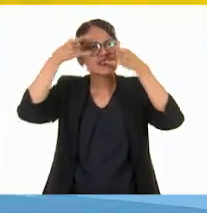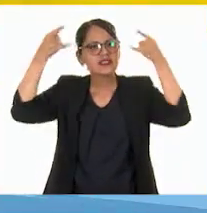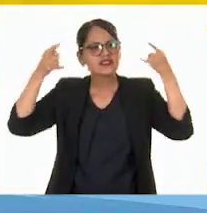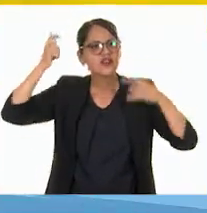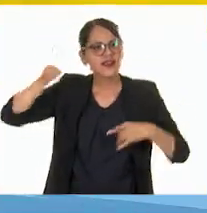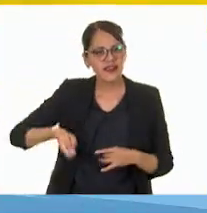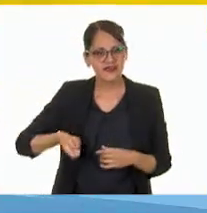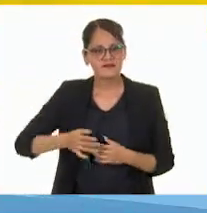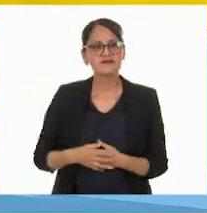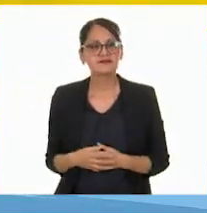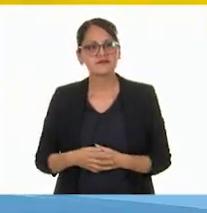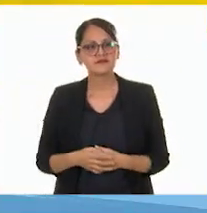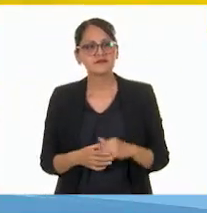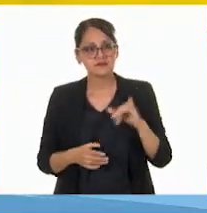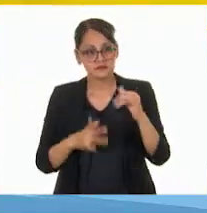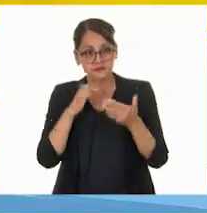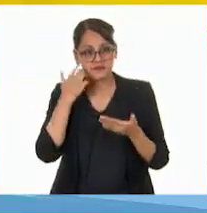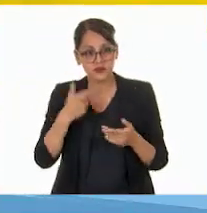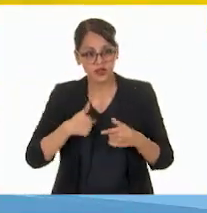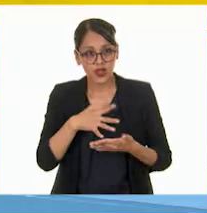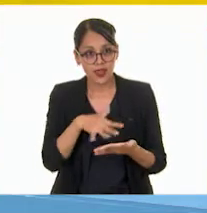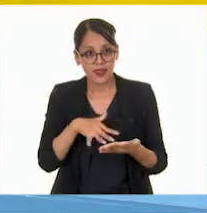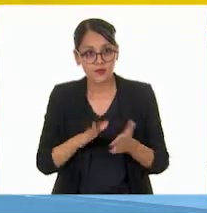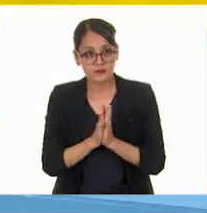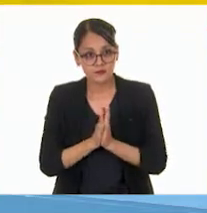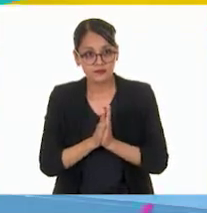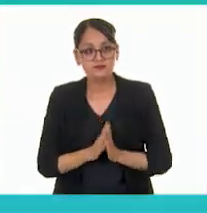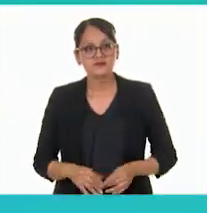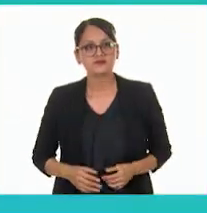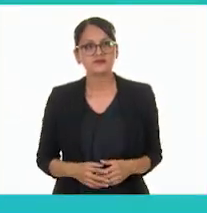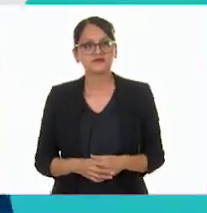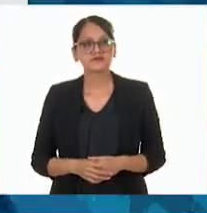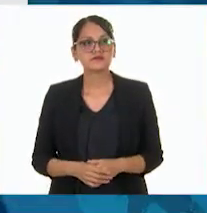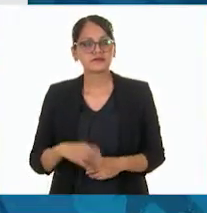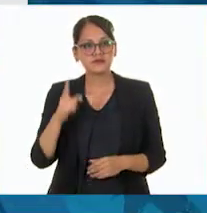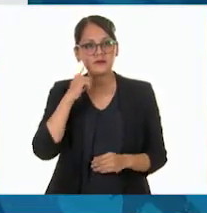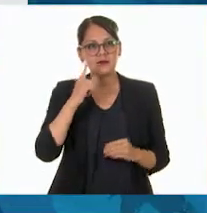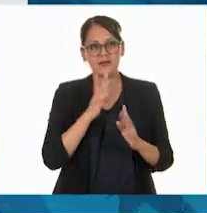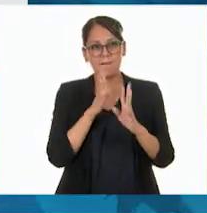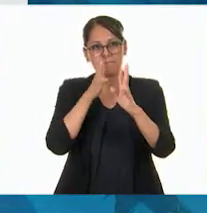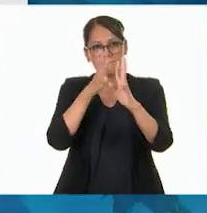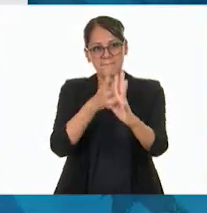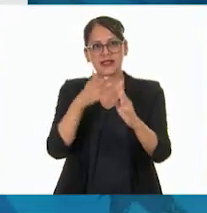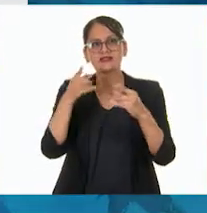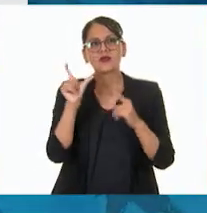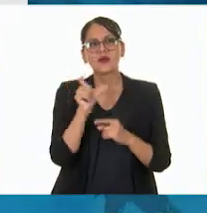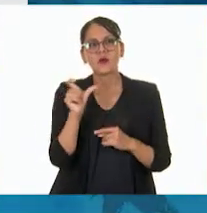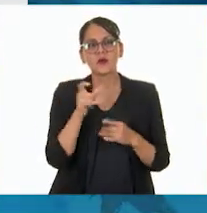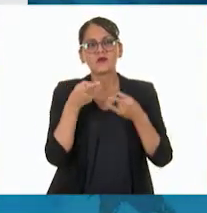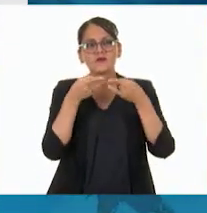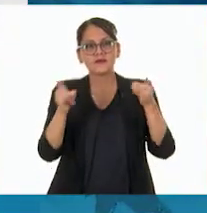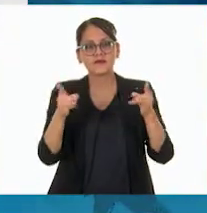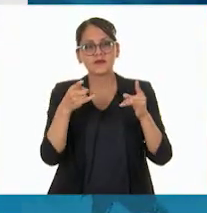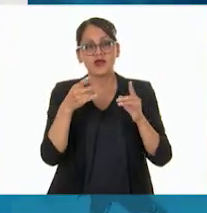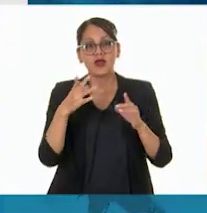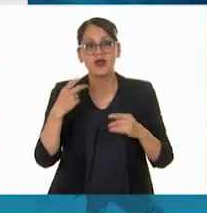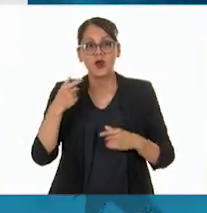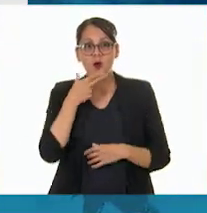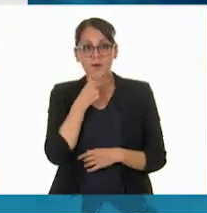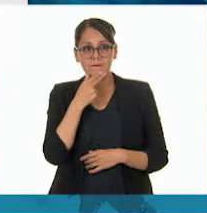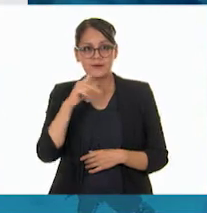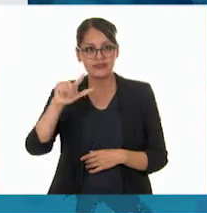estamos hablando. Si quieres, yo leo, maestra. La marcha se abría en 12 hombres a